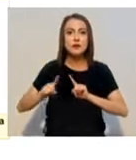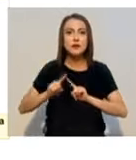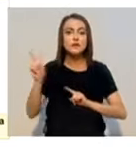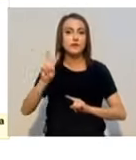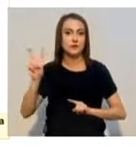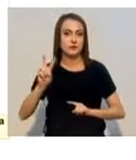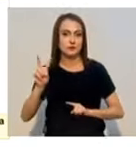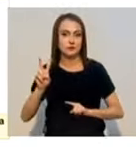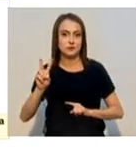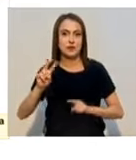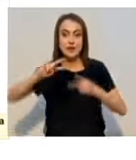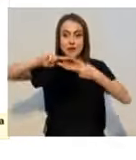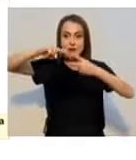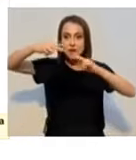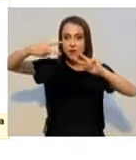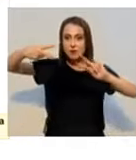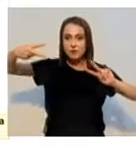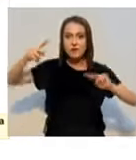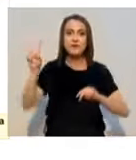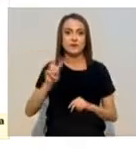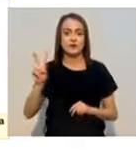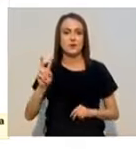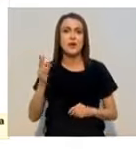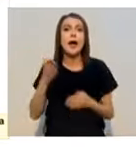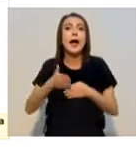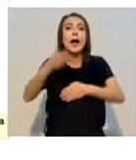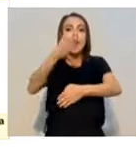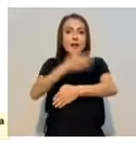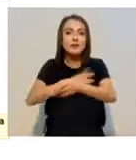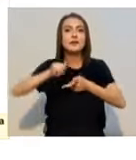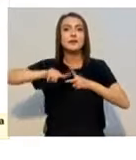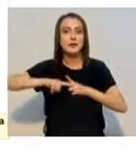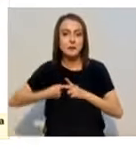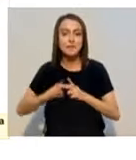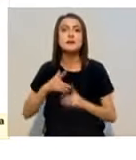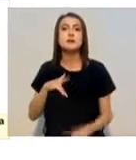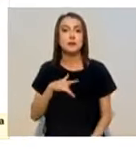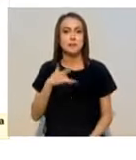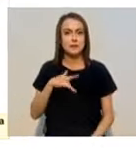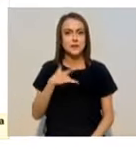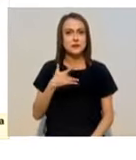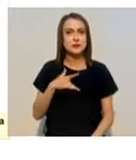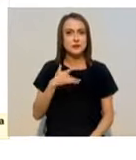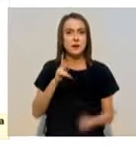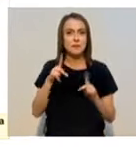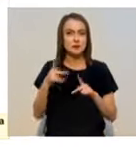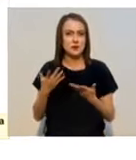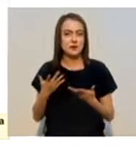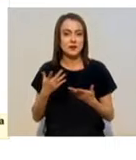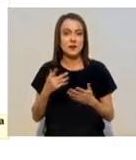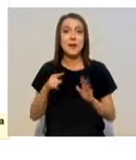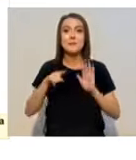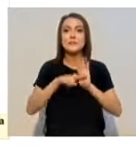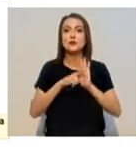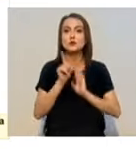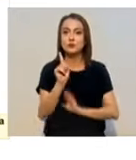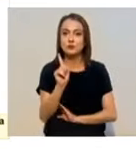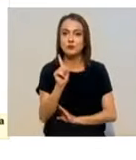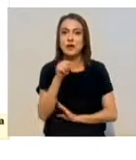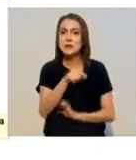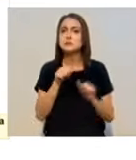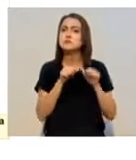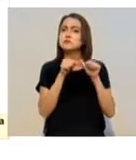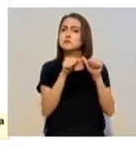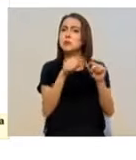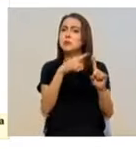del virus, del genoma del virus, incluso antes de que empiecen los síntomas, en la semana menos 1, y se